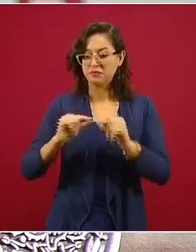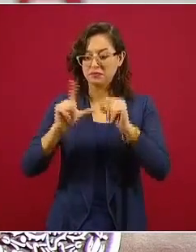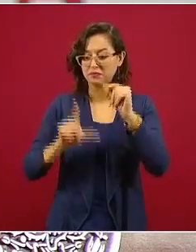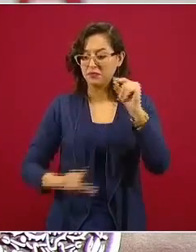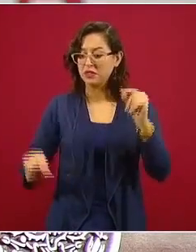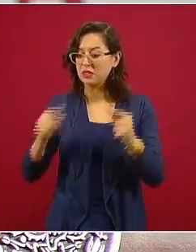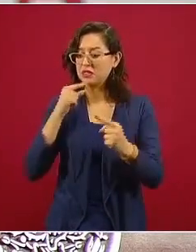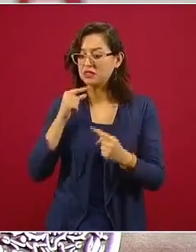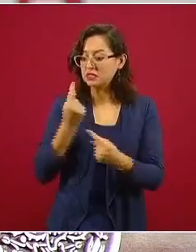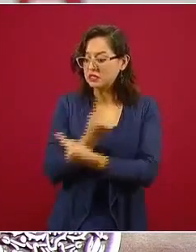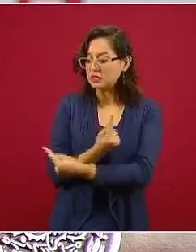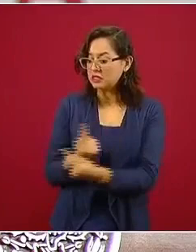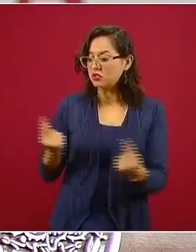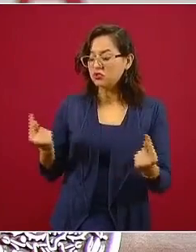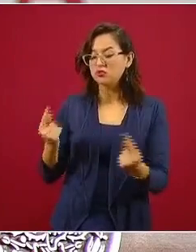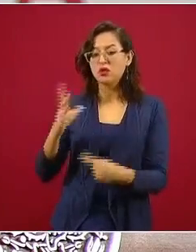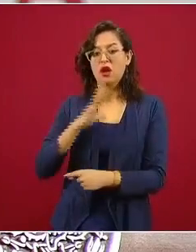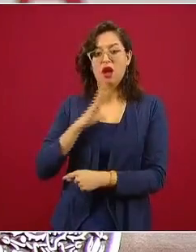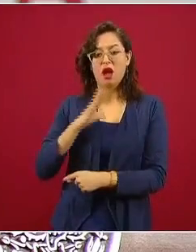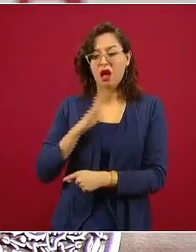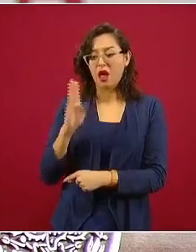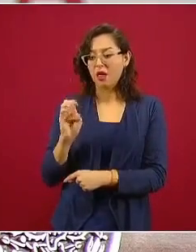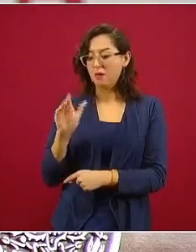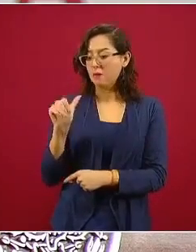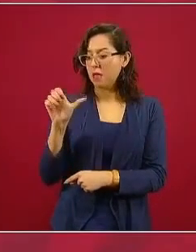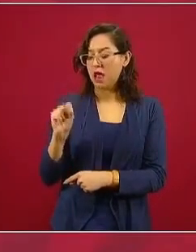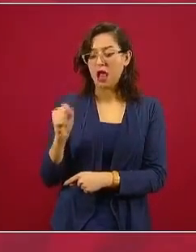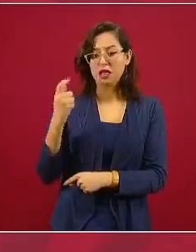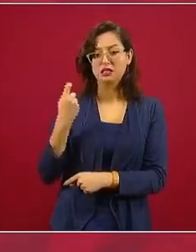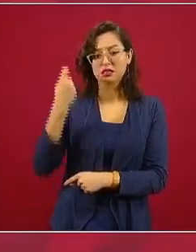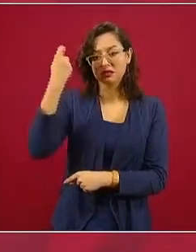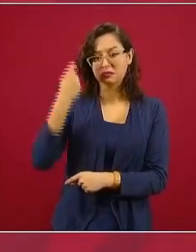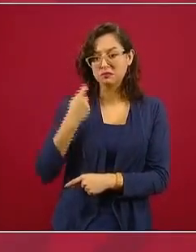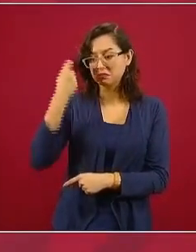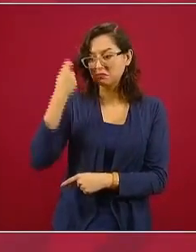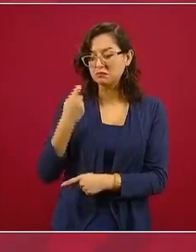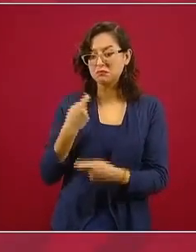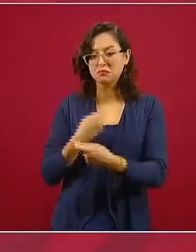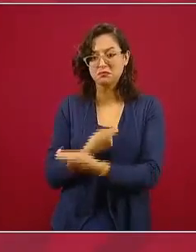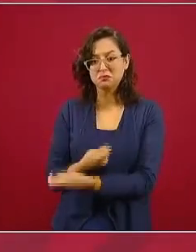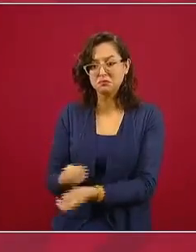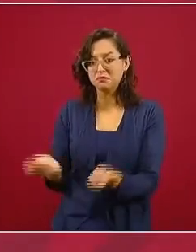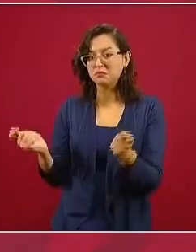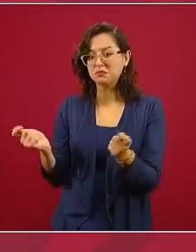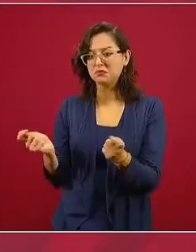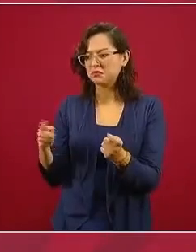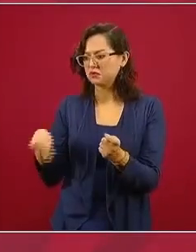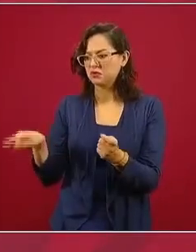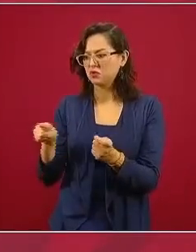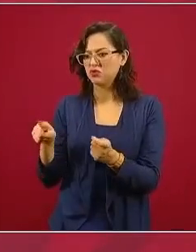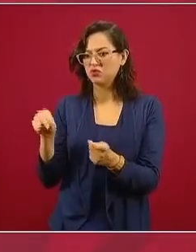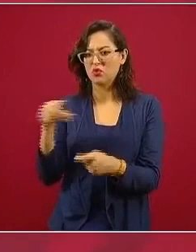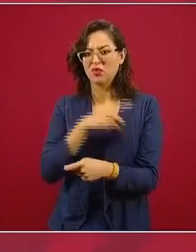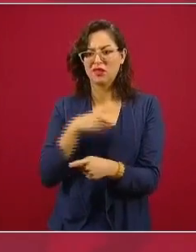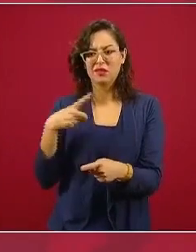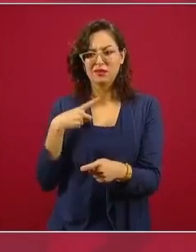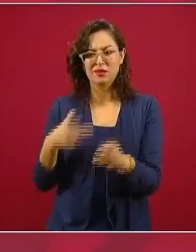tienen becas a todos los niveles de gobierno, justamente para que no tenga que estar en los campos